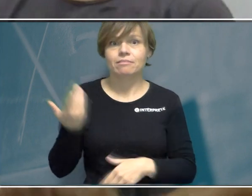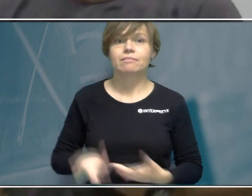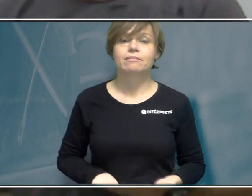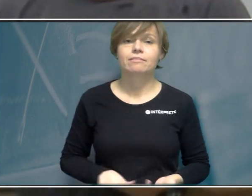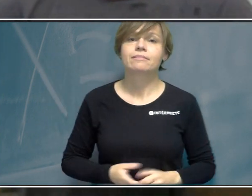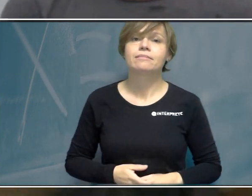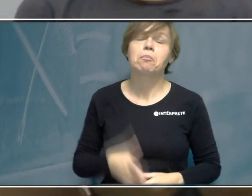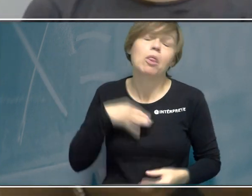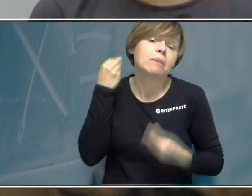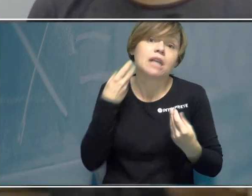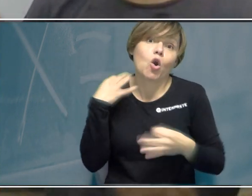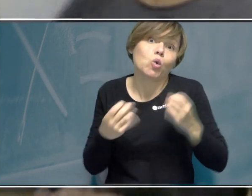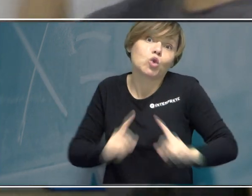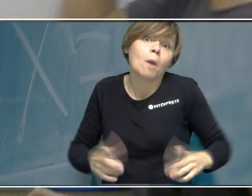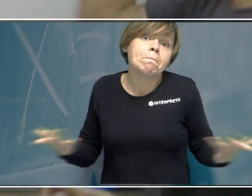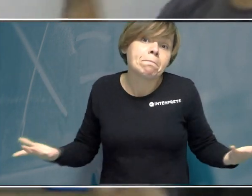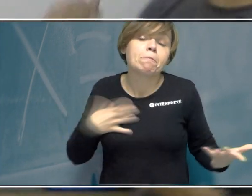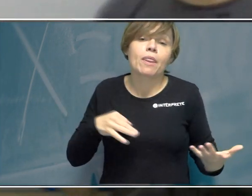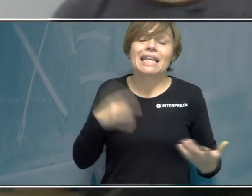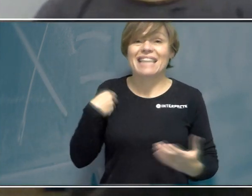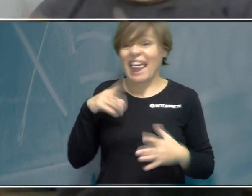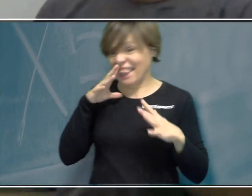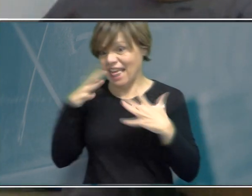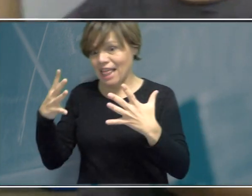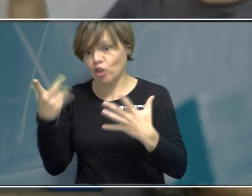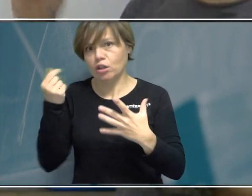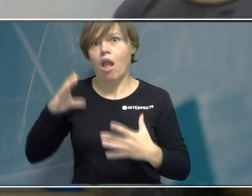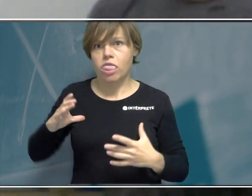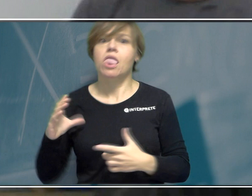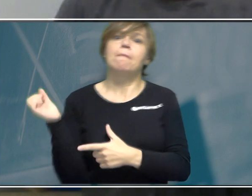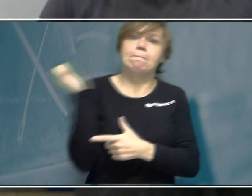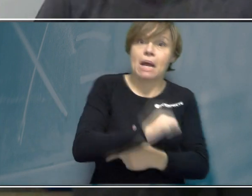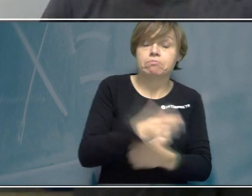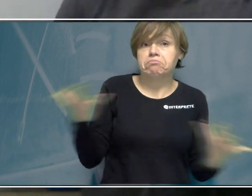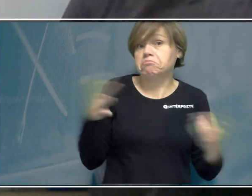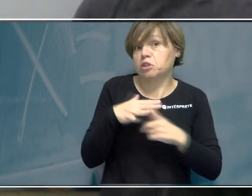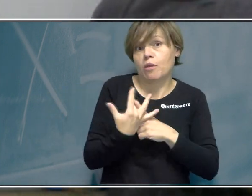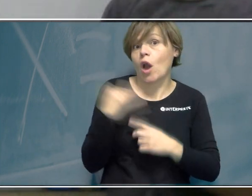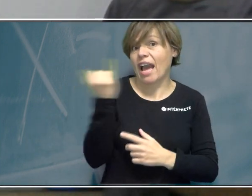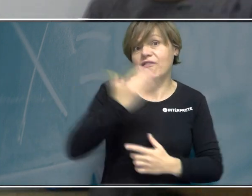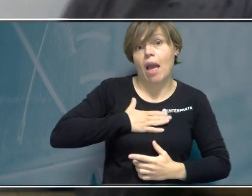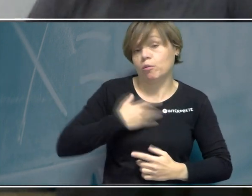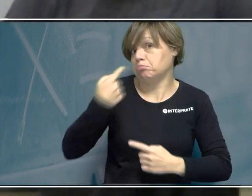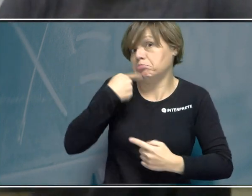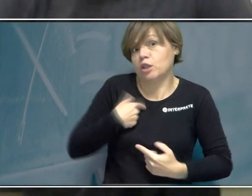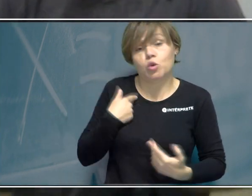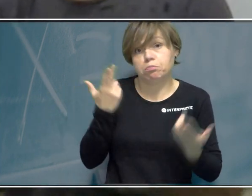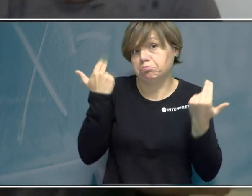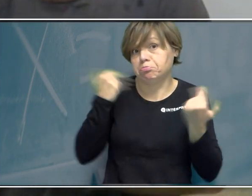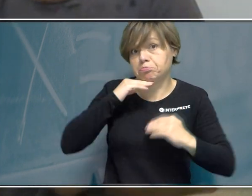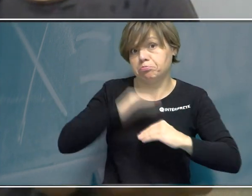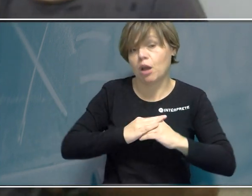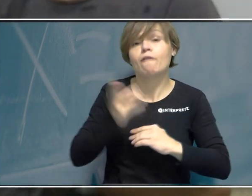reparto. Puede parecer injusto, pero a lo mejor el que lleva 10 años ya gana mucho más que el otro. El caso es que mi jefe me ha dicho que lo haga y tengo que